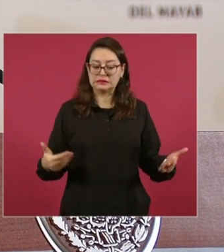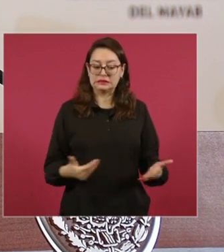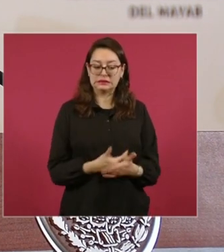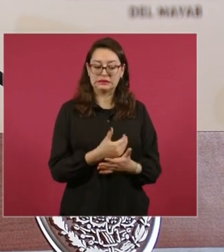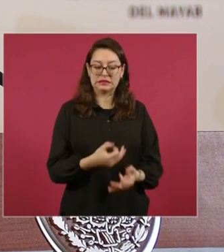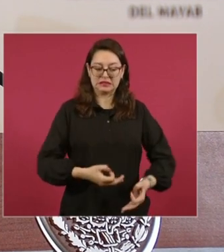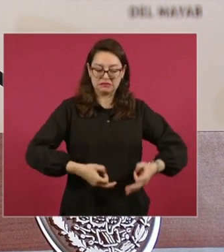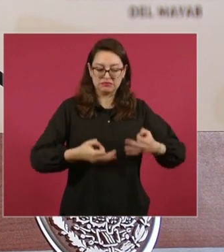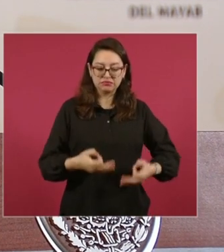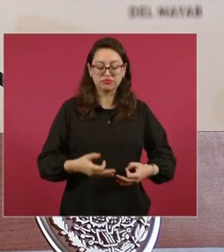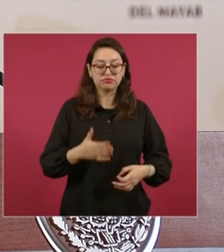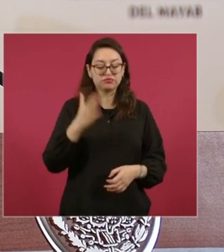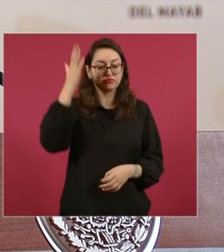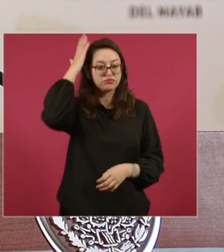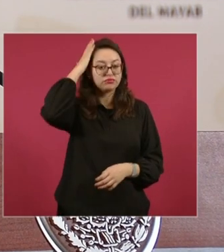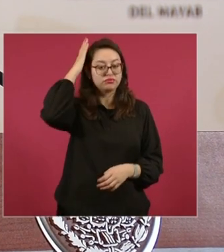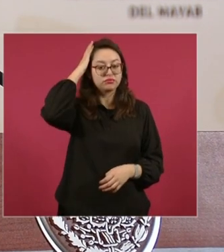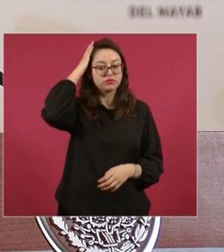Catarino Garza,